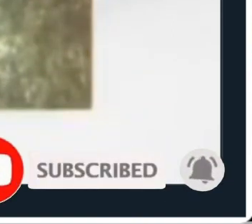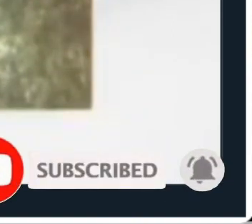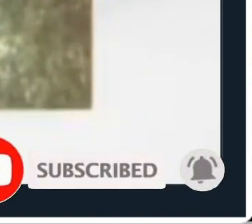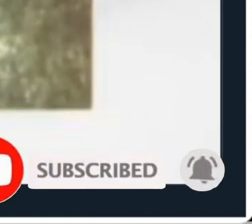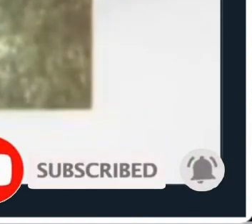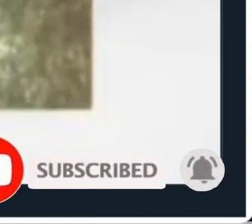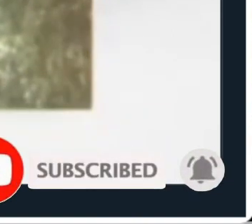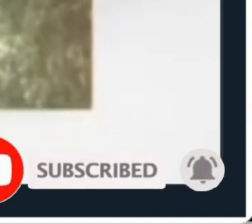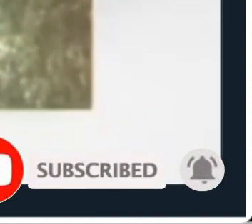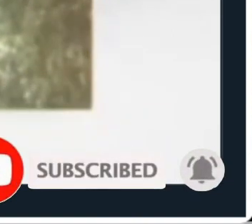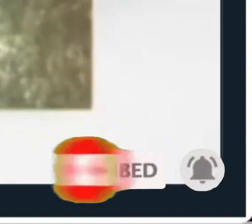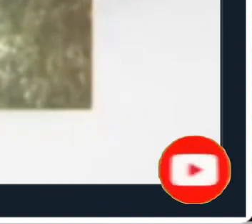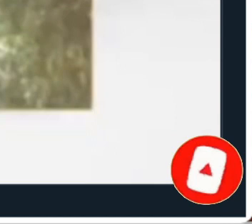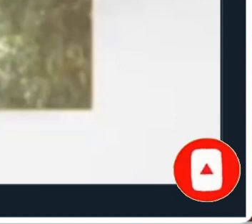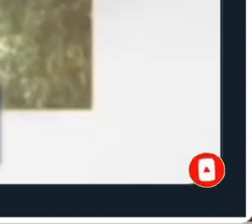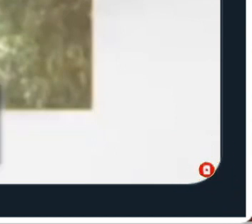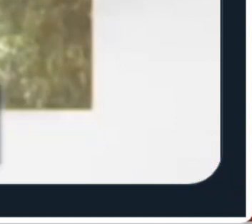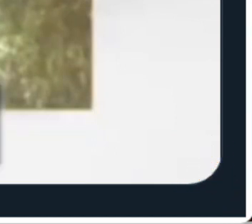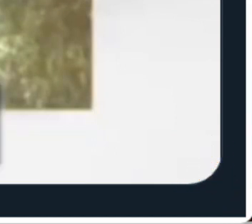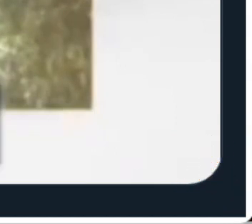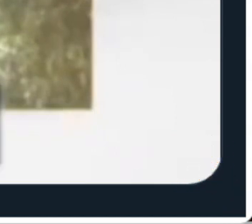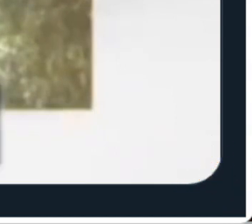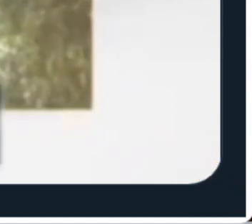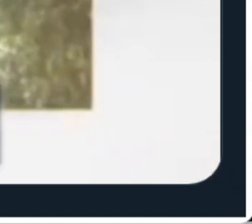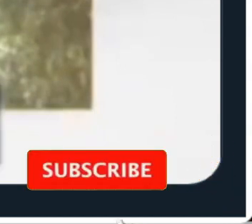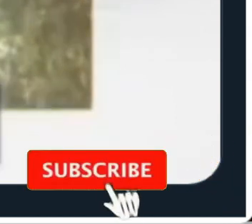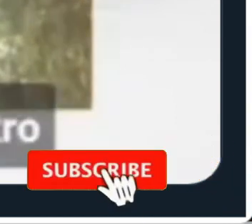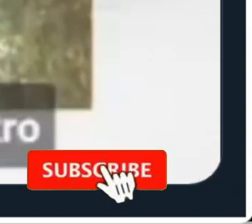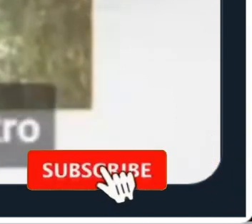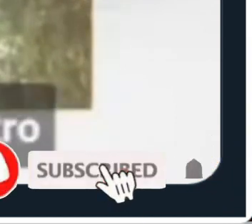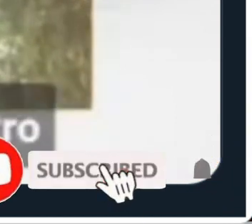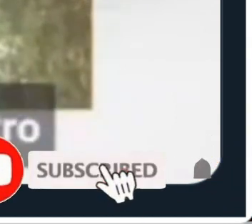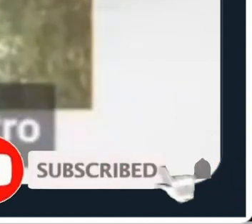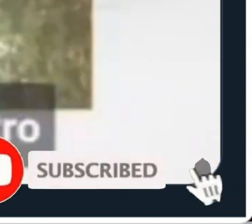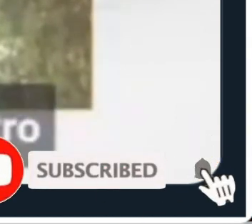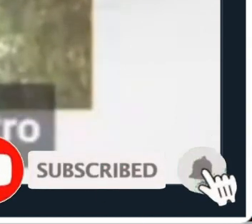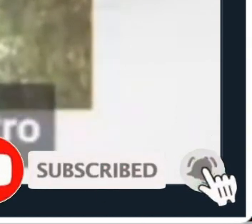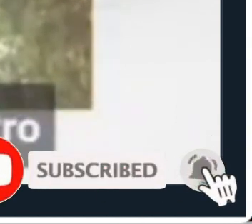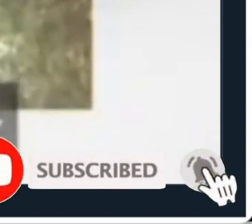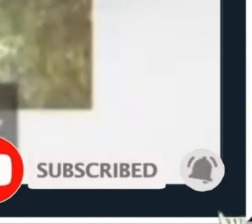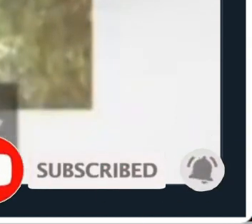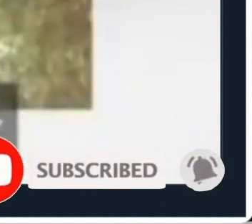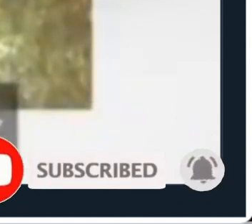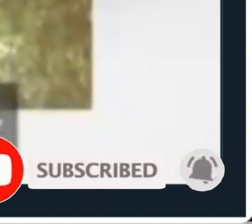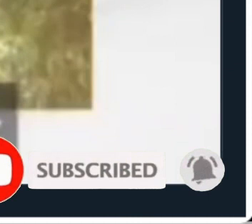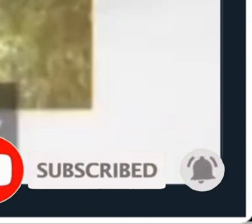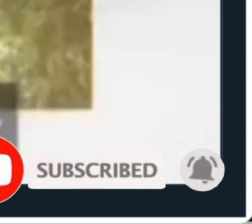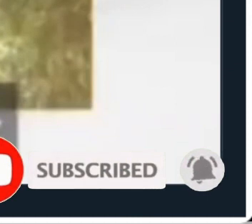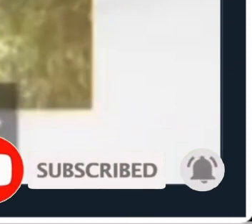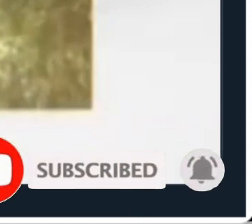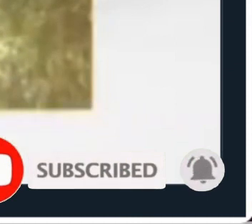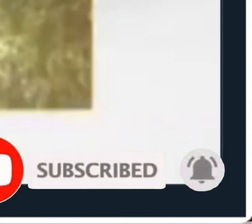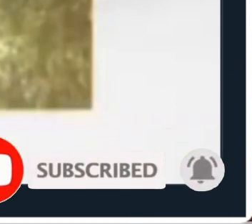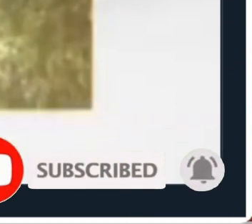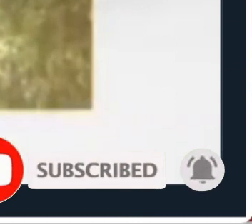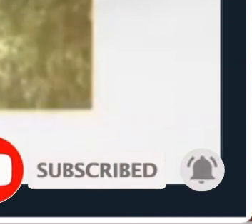Sé que es un trabajo titánico y que por ello depende mucho el trabajo, como siempre nos ha dicho nuestro líder, el licenciado Andrés